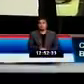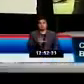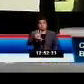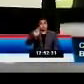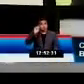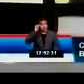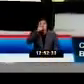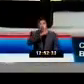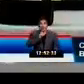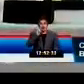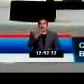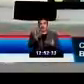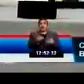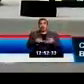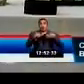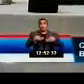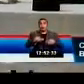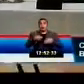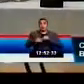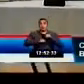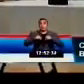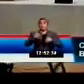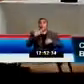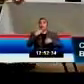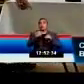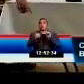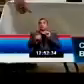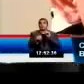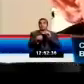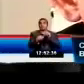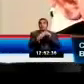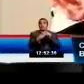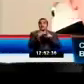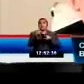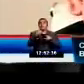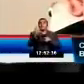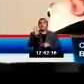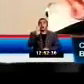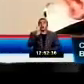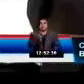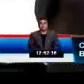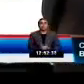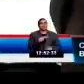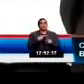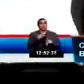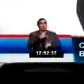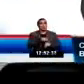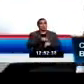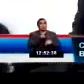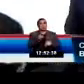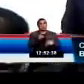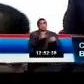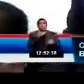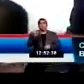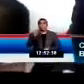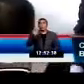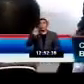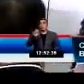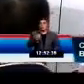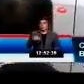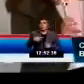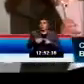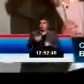que Correa quiso cumplir con el trámite de manera telemática desde Bélgica. En las próximas horas, el organismo electoral dará